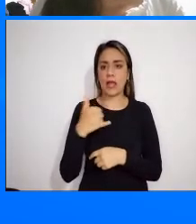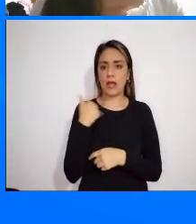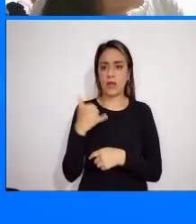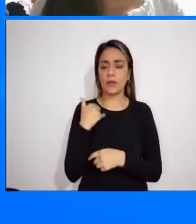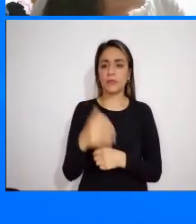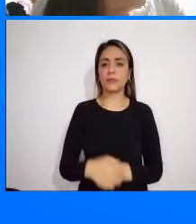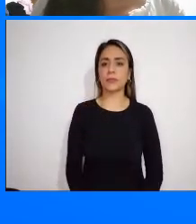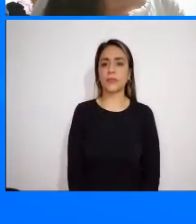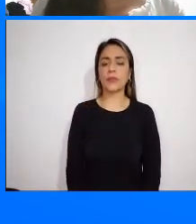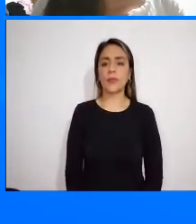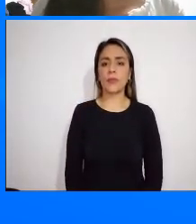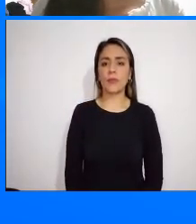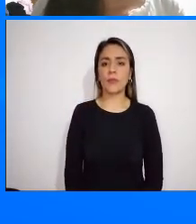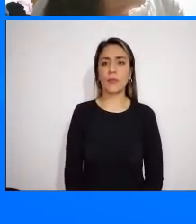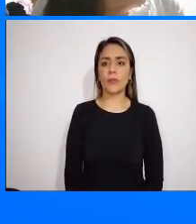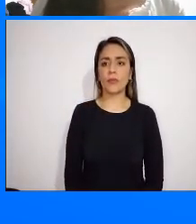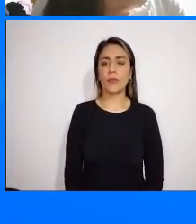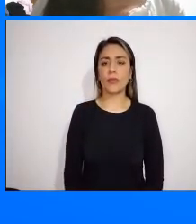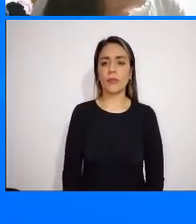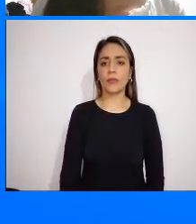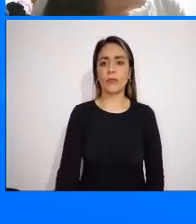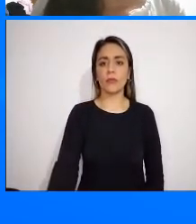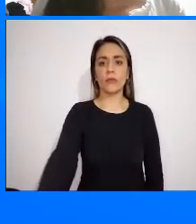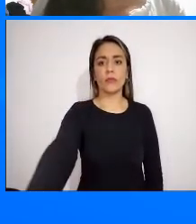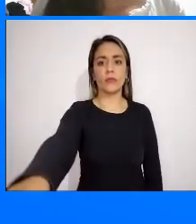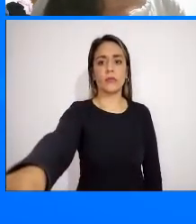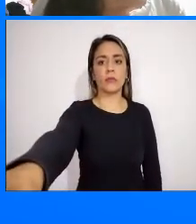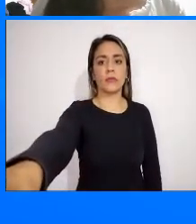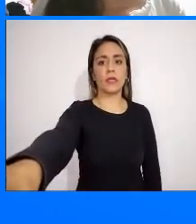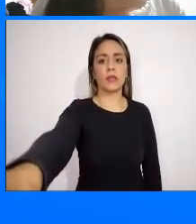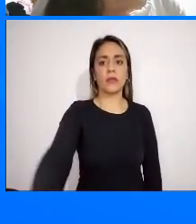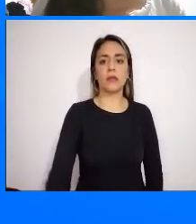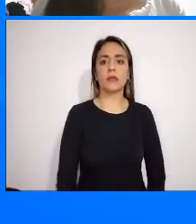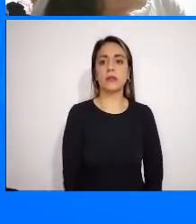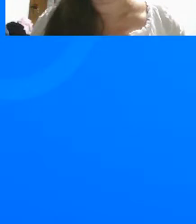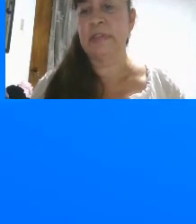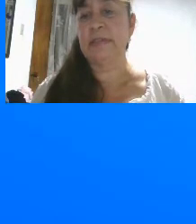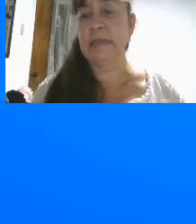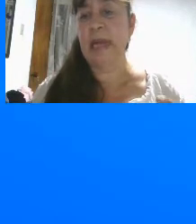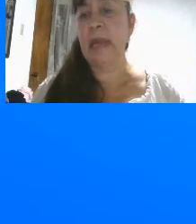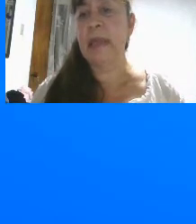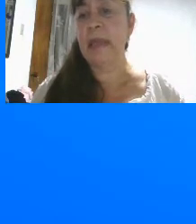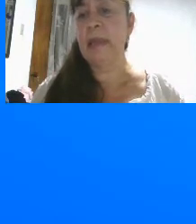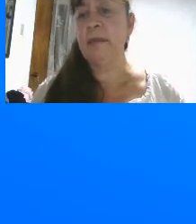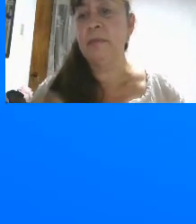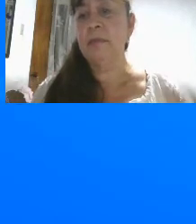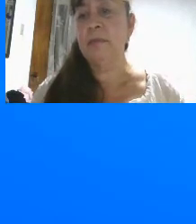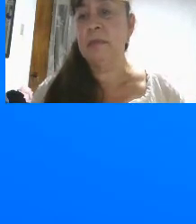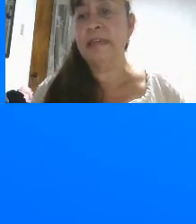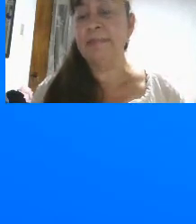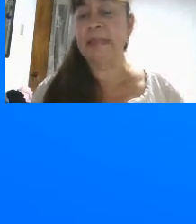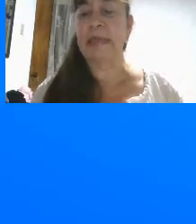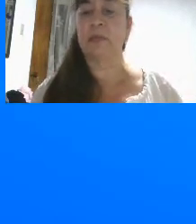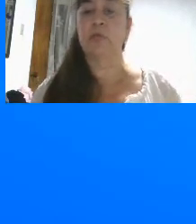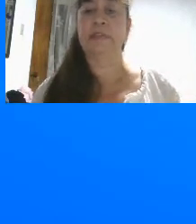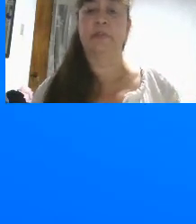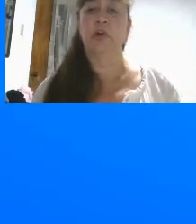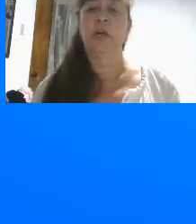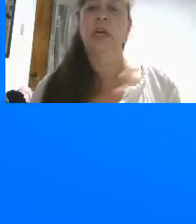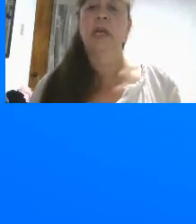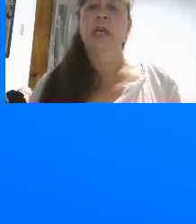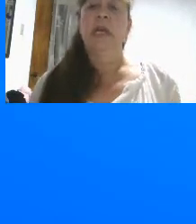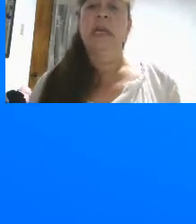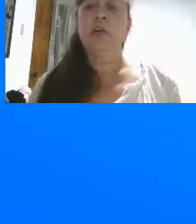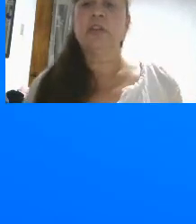O sea, uno no puede impactar a una persona así. Entonces, hay que respetar todo